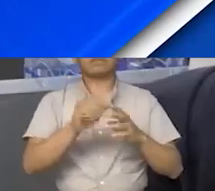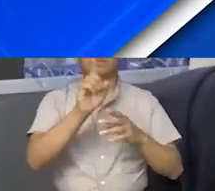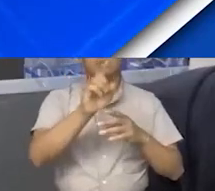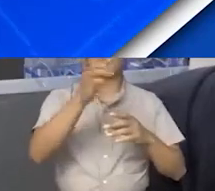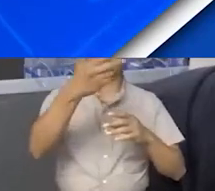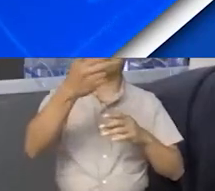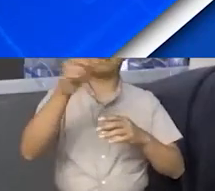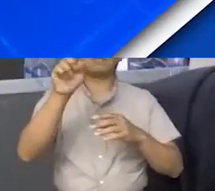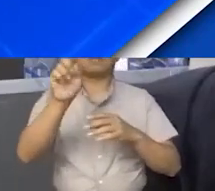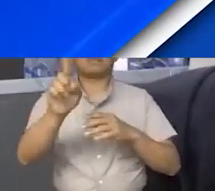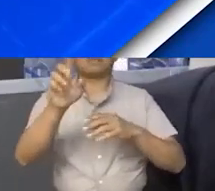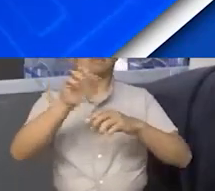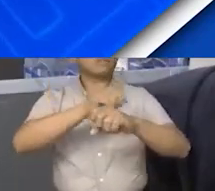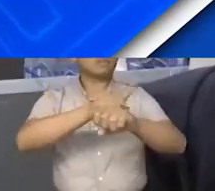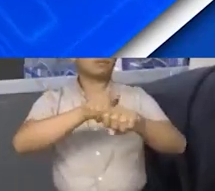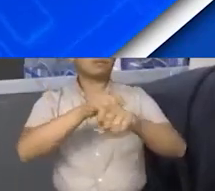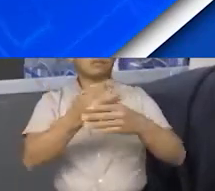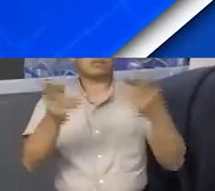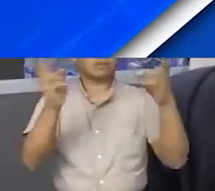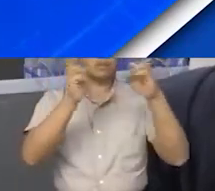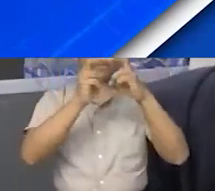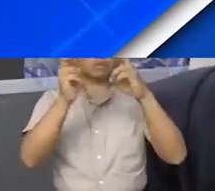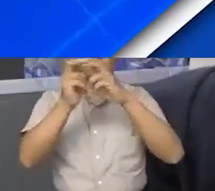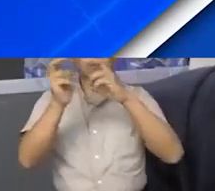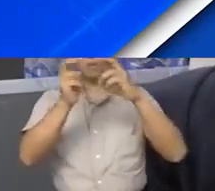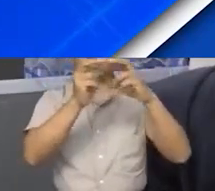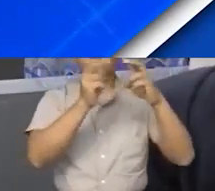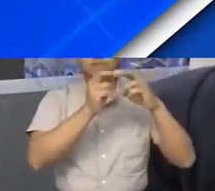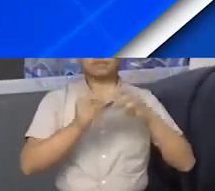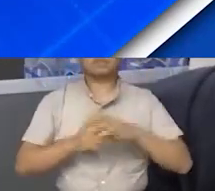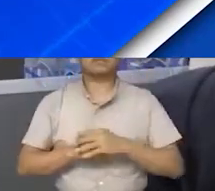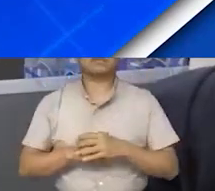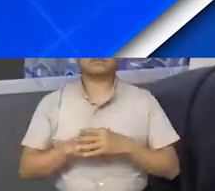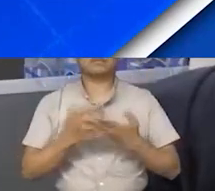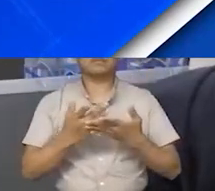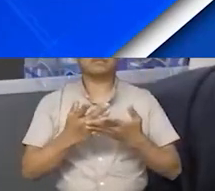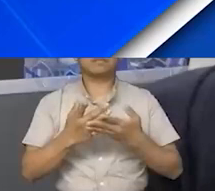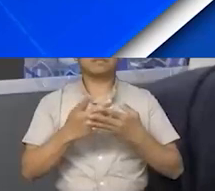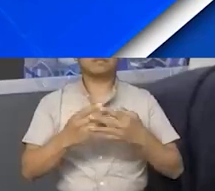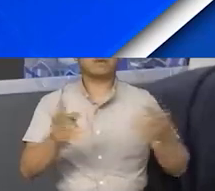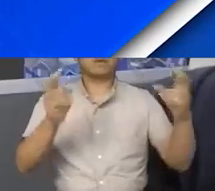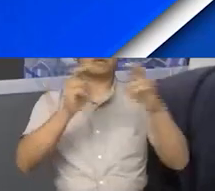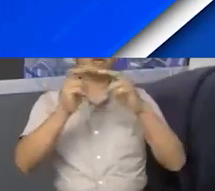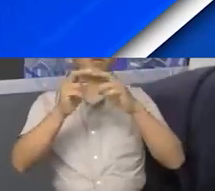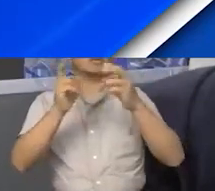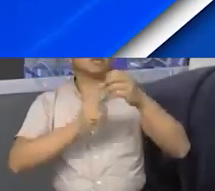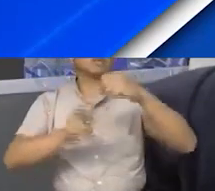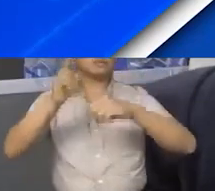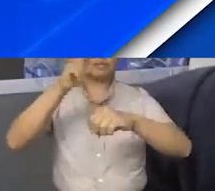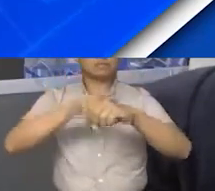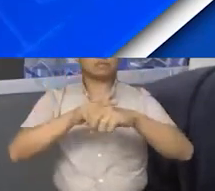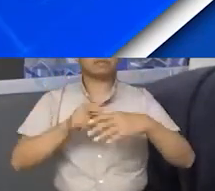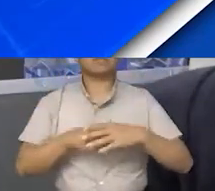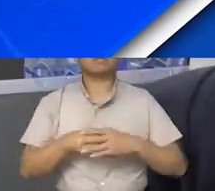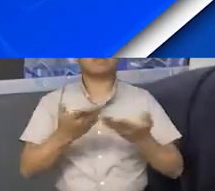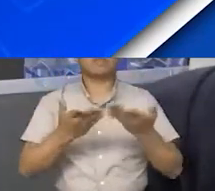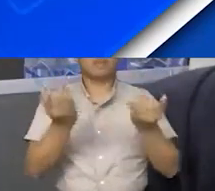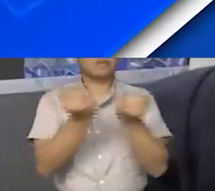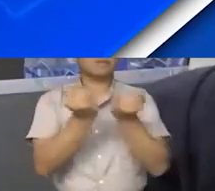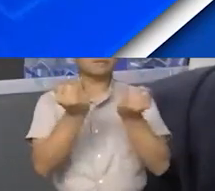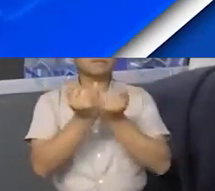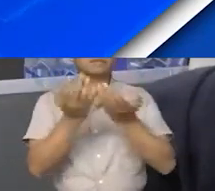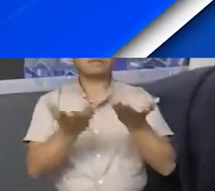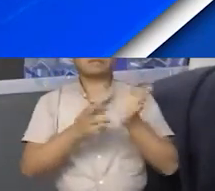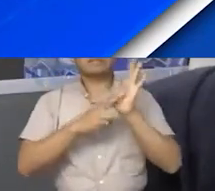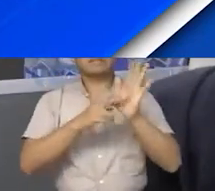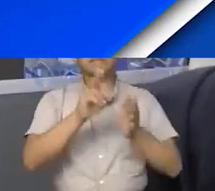610.871 kilovatio hora de energía a la red de interconectado nacional, un equivalente